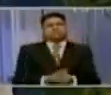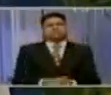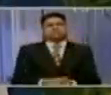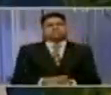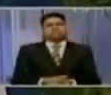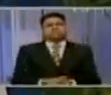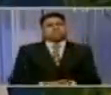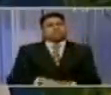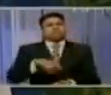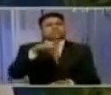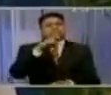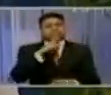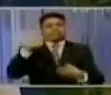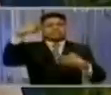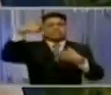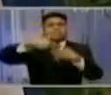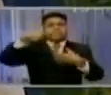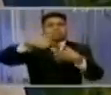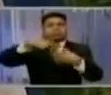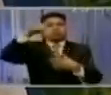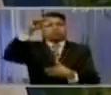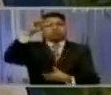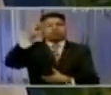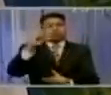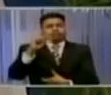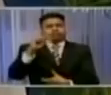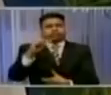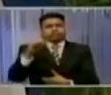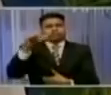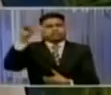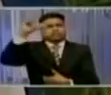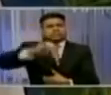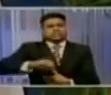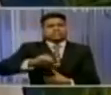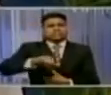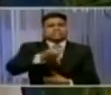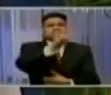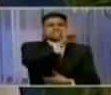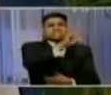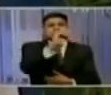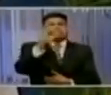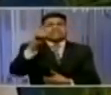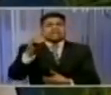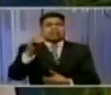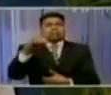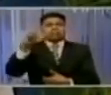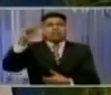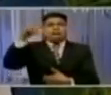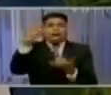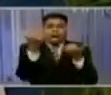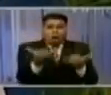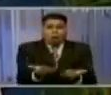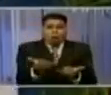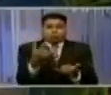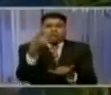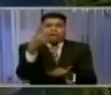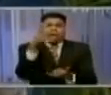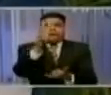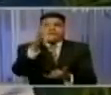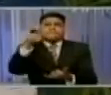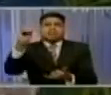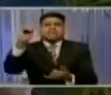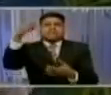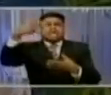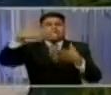del precio petrolero de 100 a 20 dólares, jamás le faltarán los recursos y el presupuesto